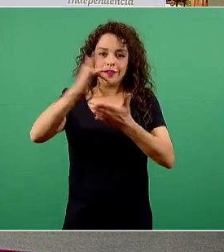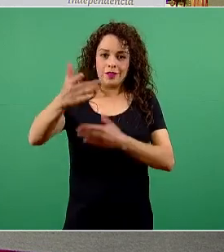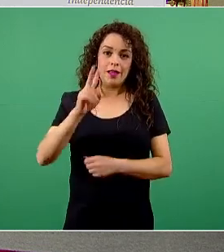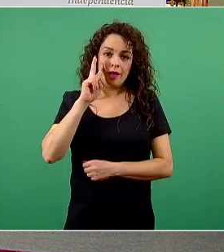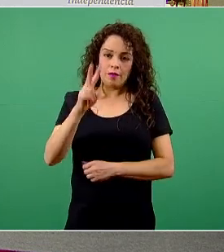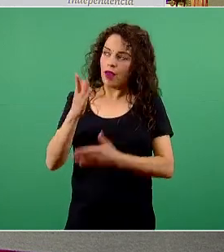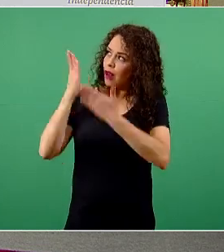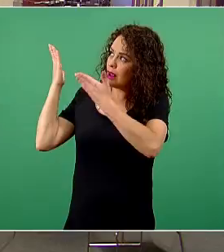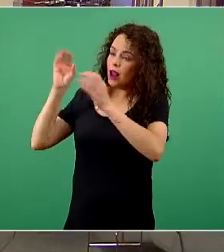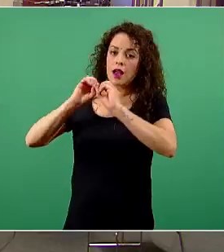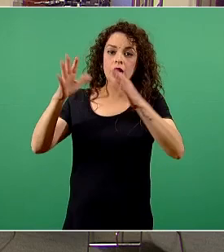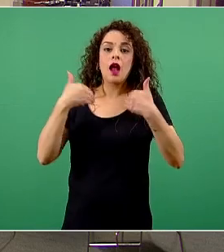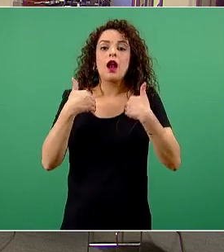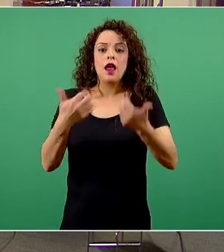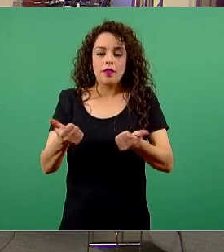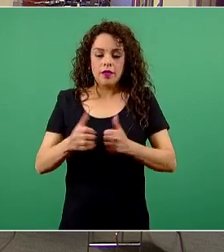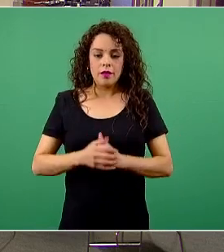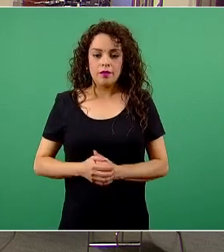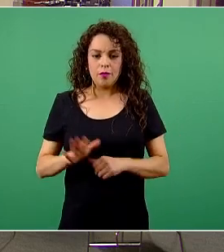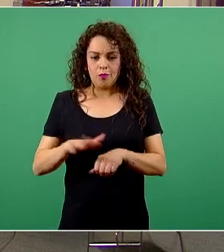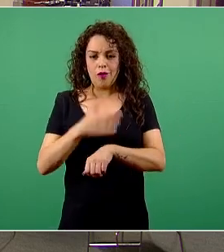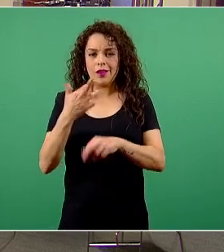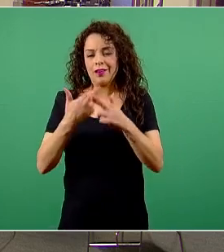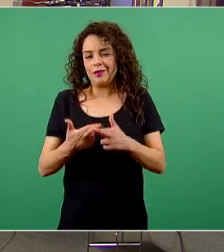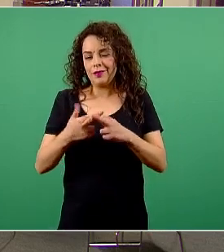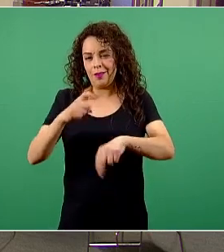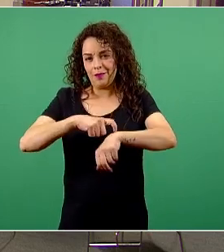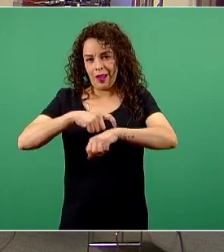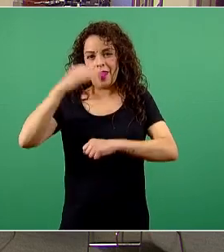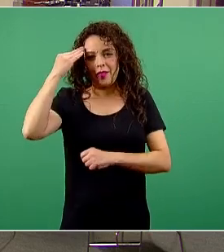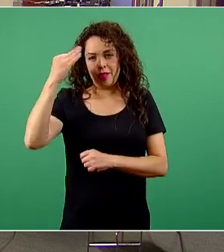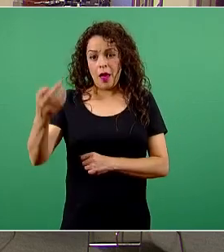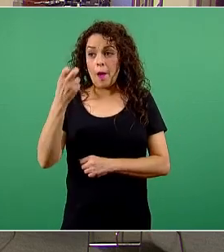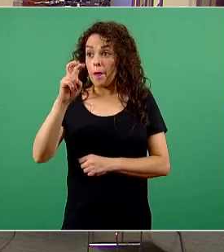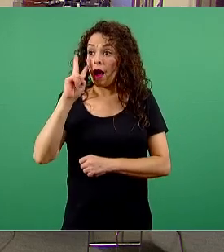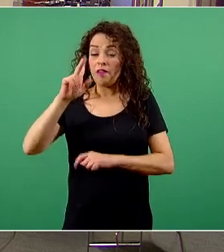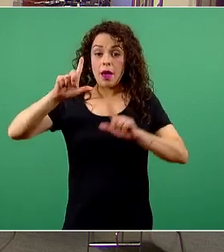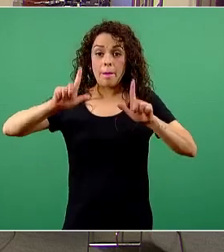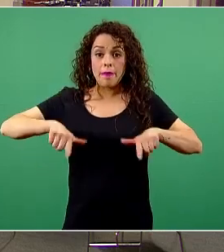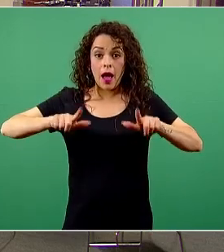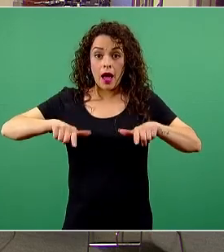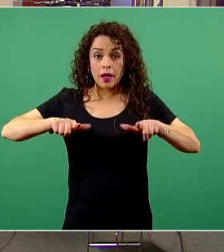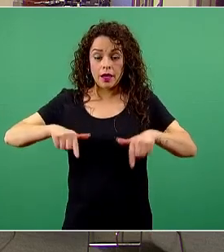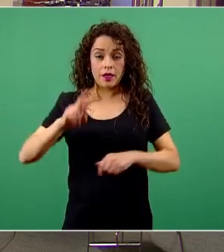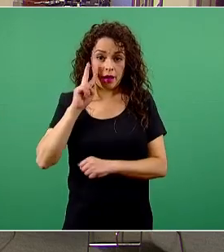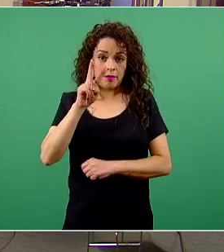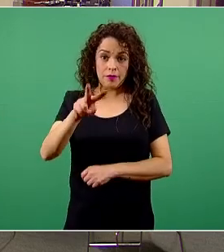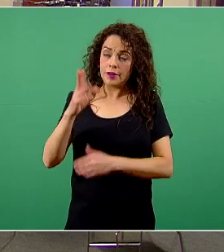aprovechando que tenemos hoy más tiempo, esta es la página